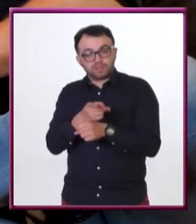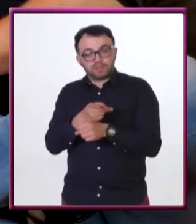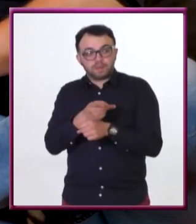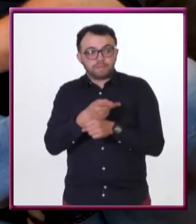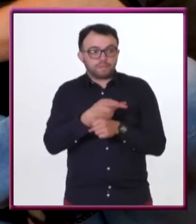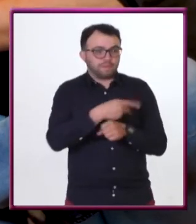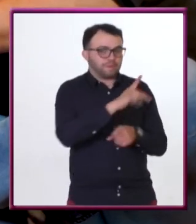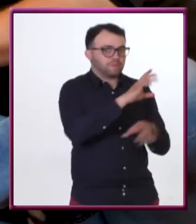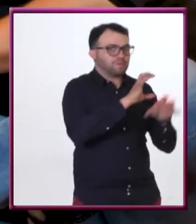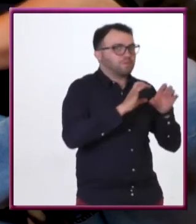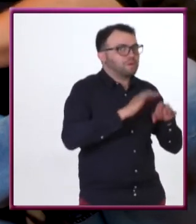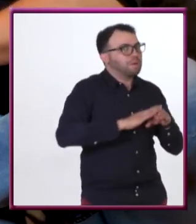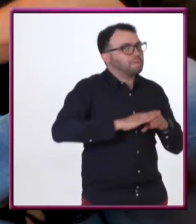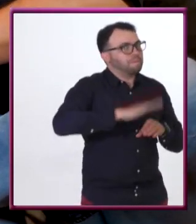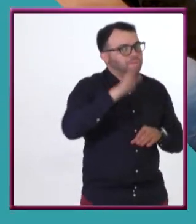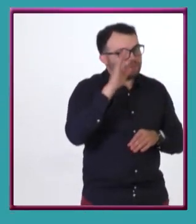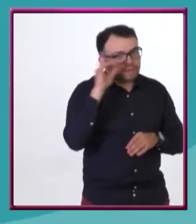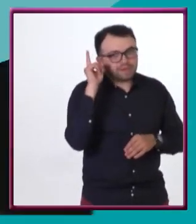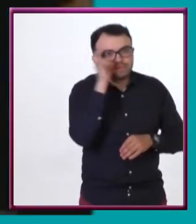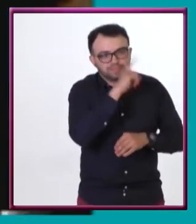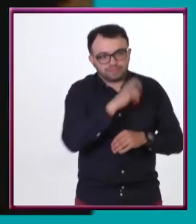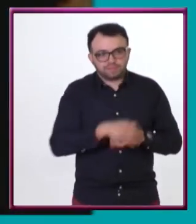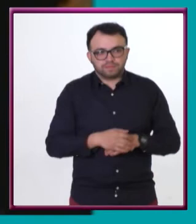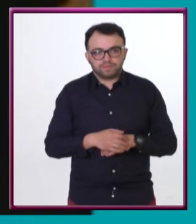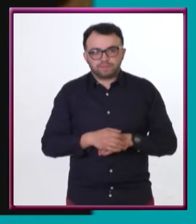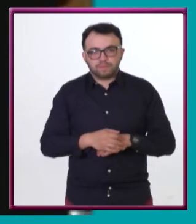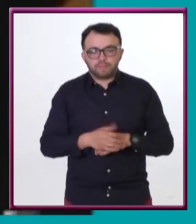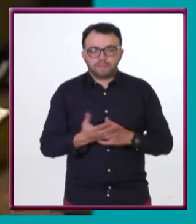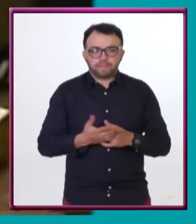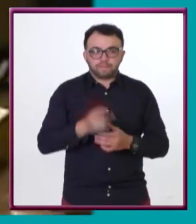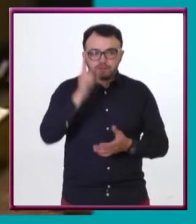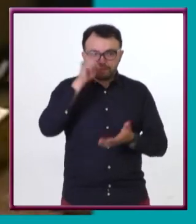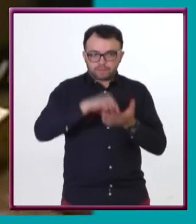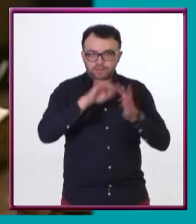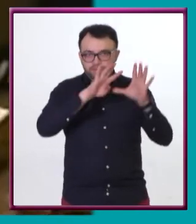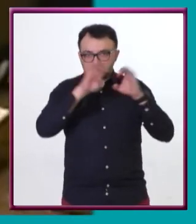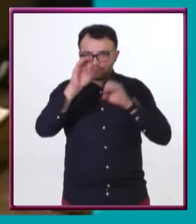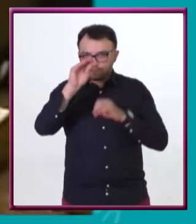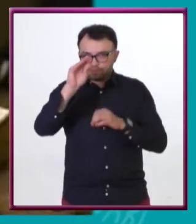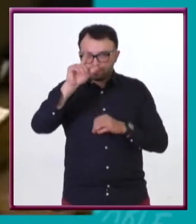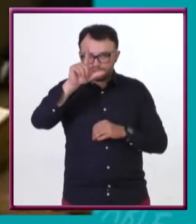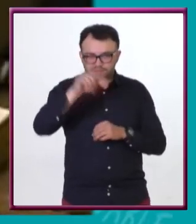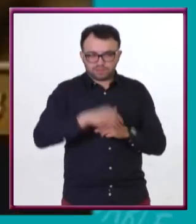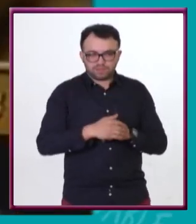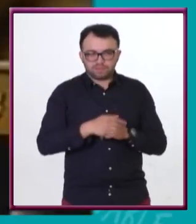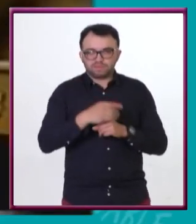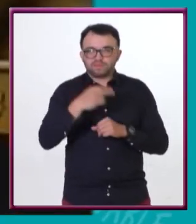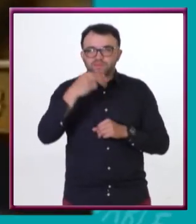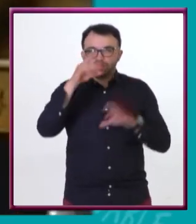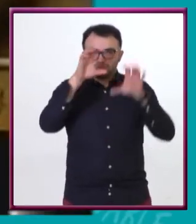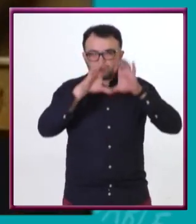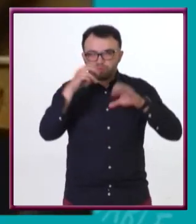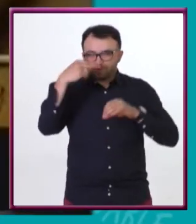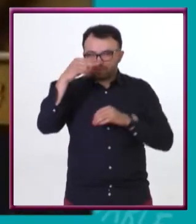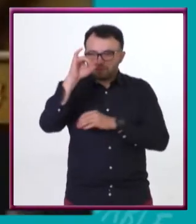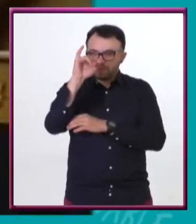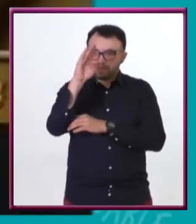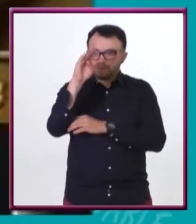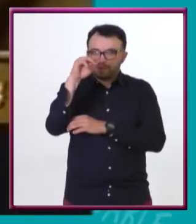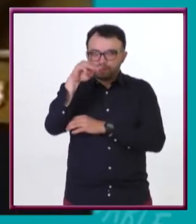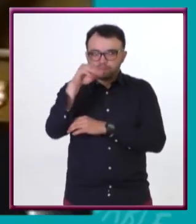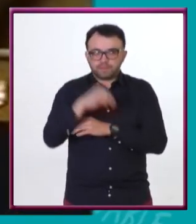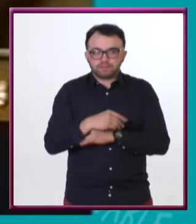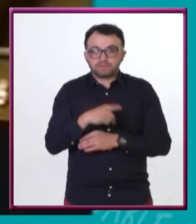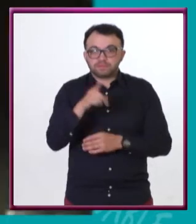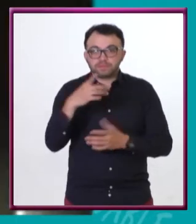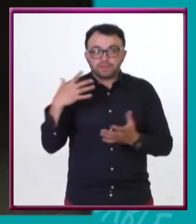difícil ganarle a una máquina. Elemental. En 1997, una computadora de IBM llamada Deep Blue le ganó al